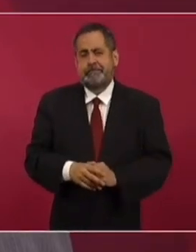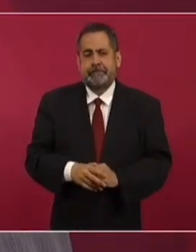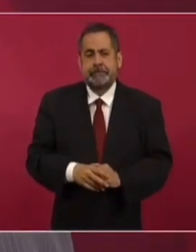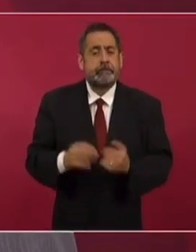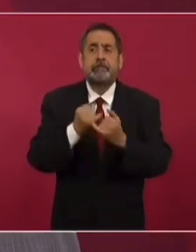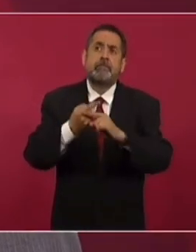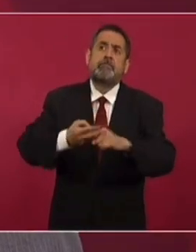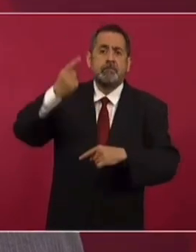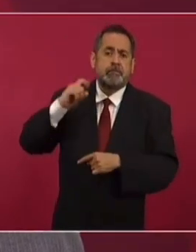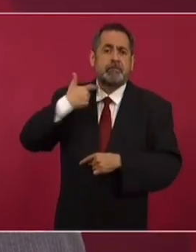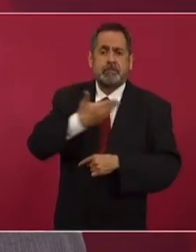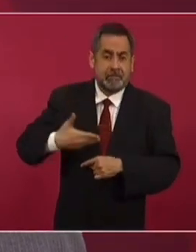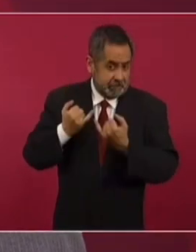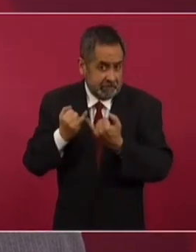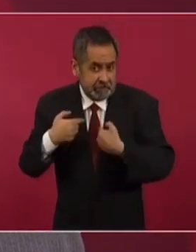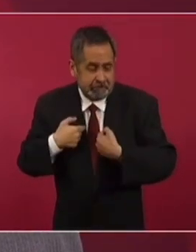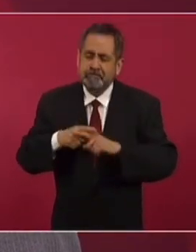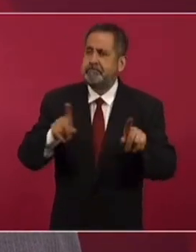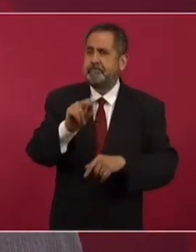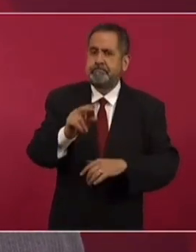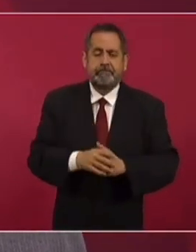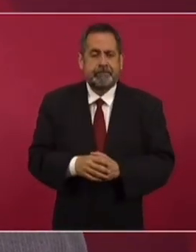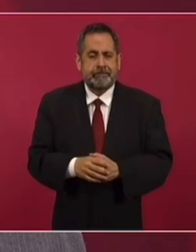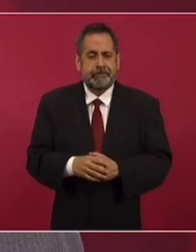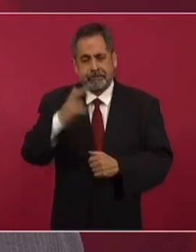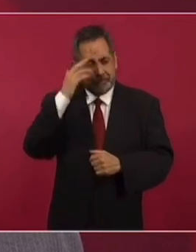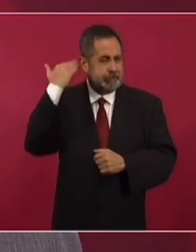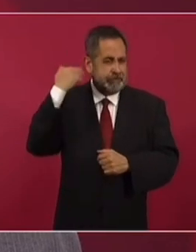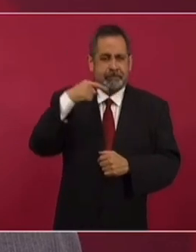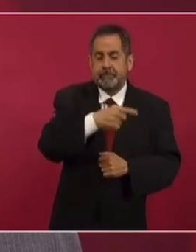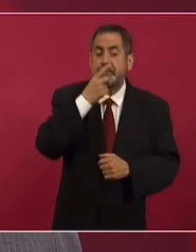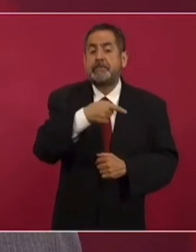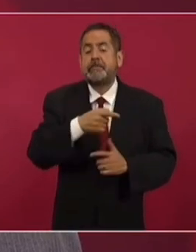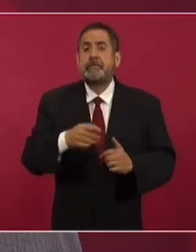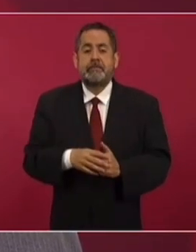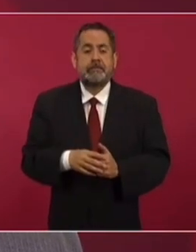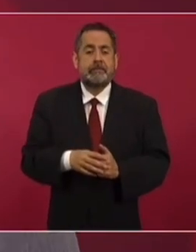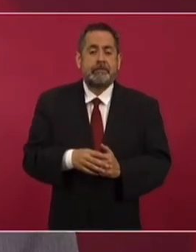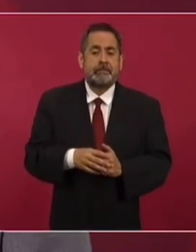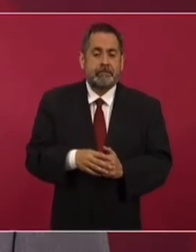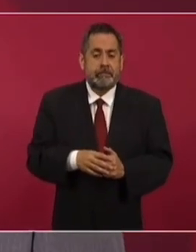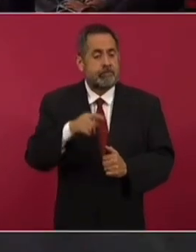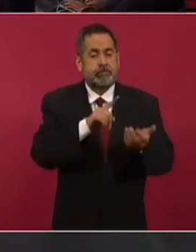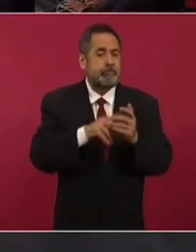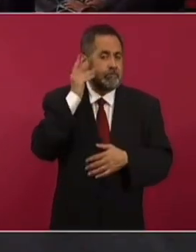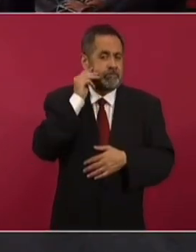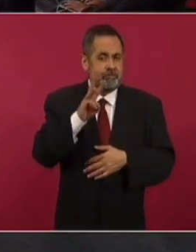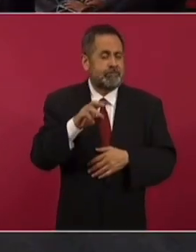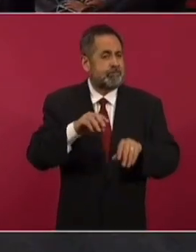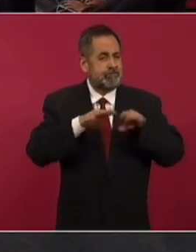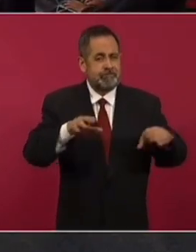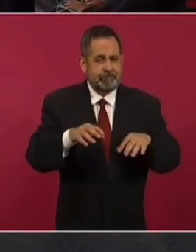que los anteriores. Sacaron de que iba a vender la W